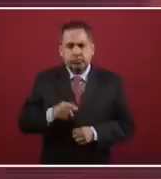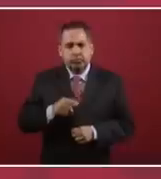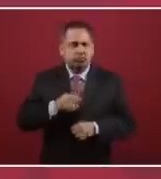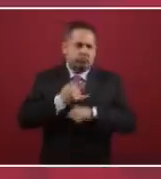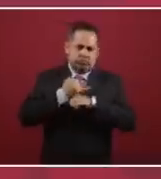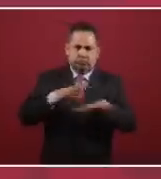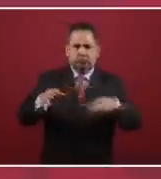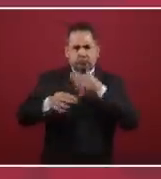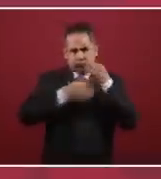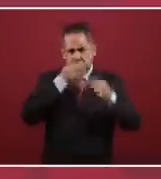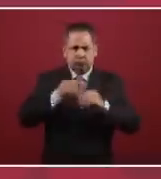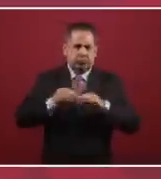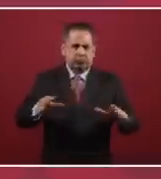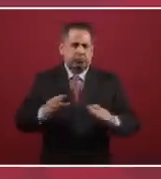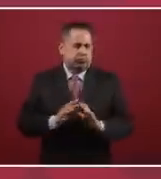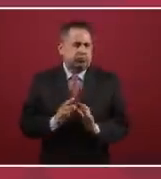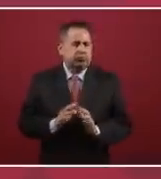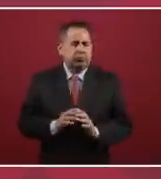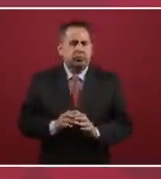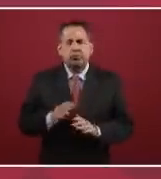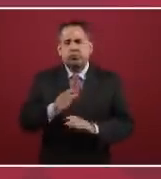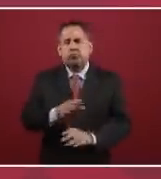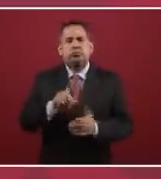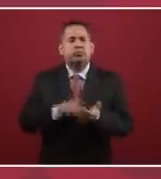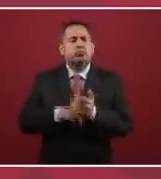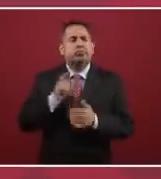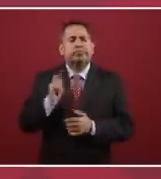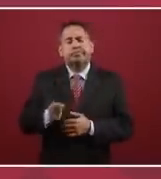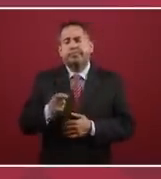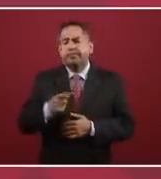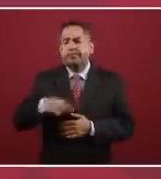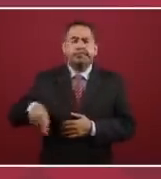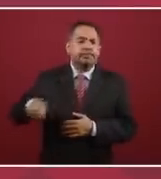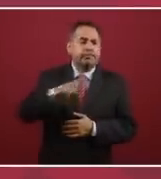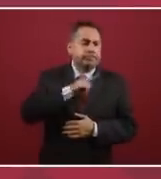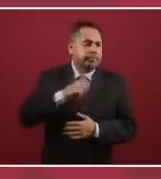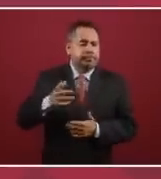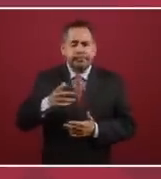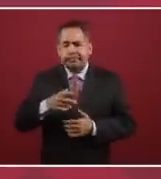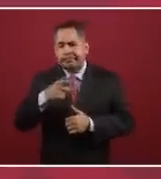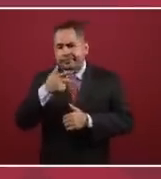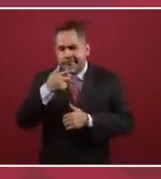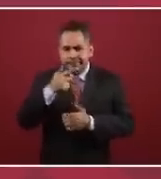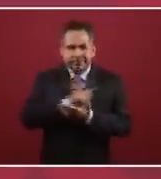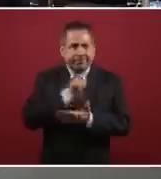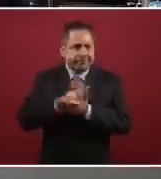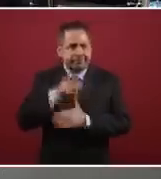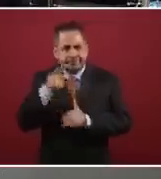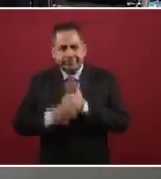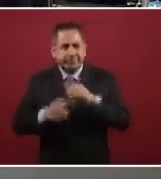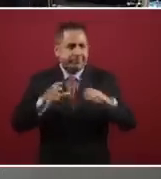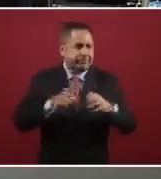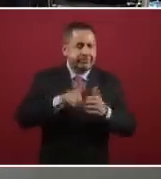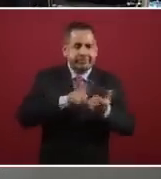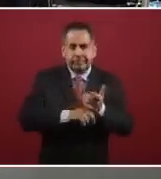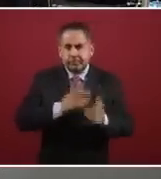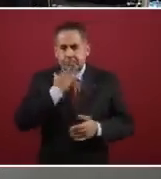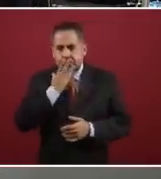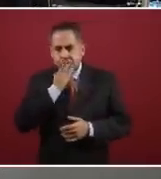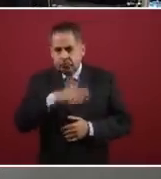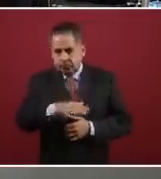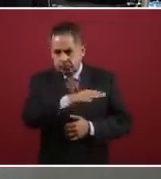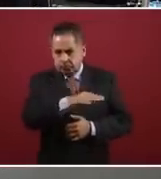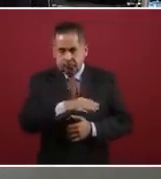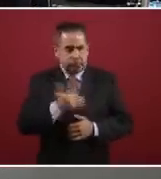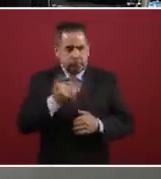informar sobre cómo está la incidencia delictiva en Sonora y